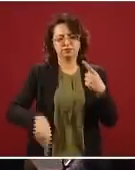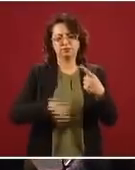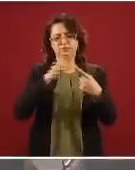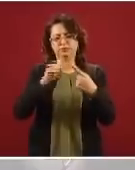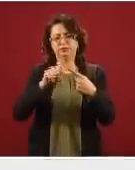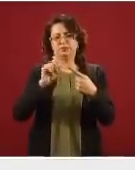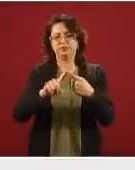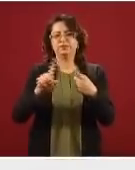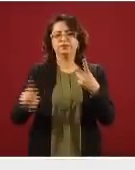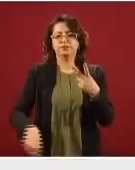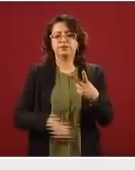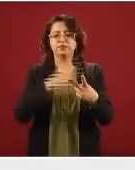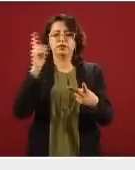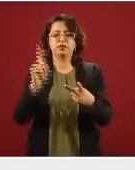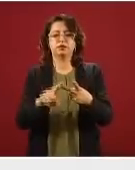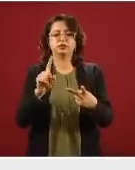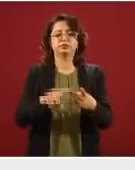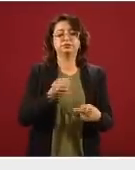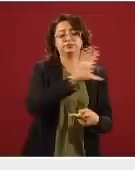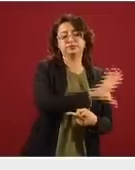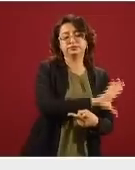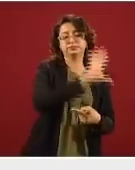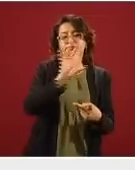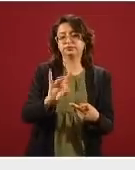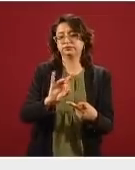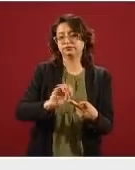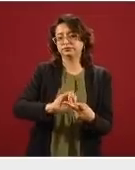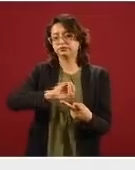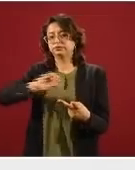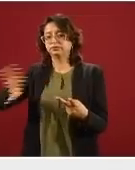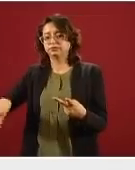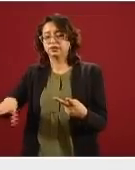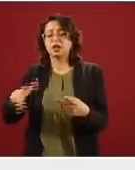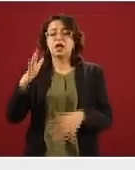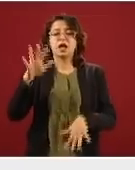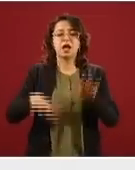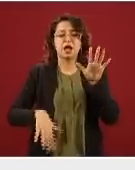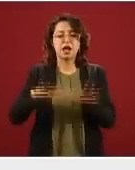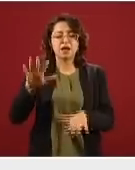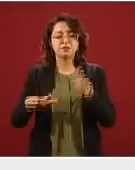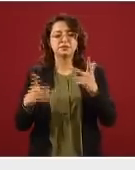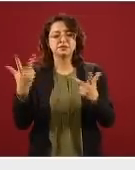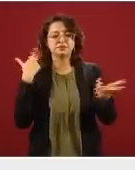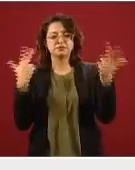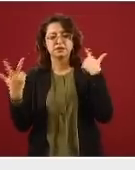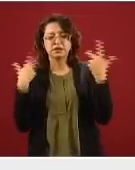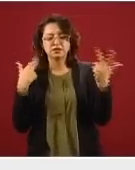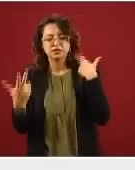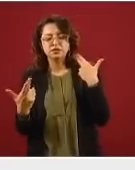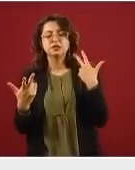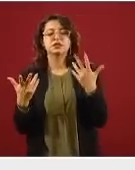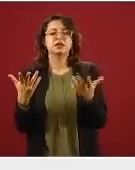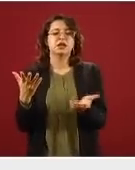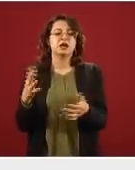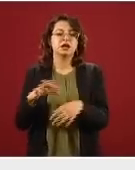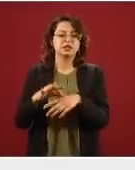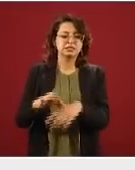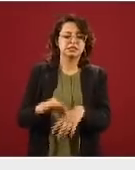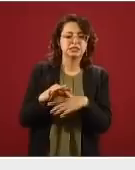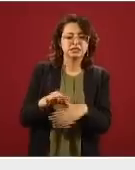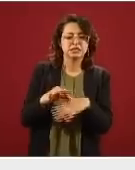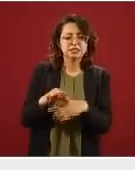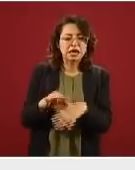agente enviador. Normalmente es una peluquería, una carnicería o un pequeño abarrote por el mismo